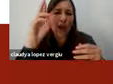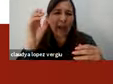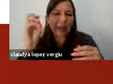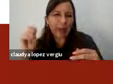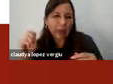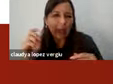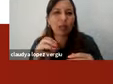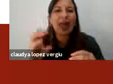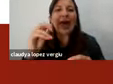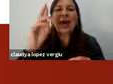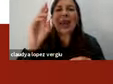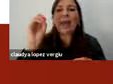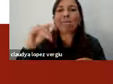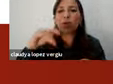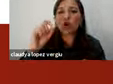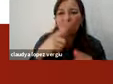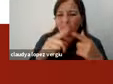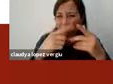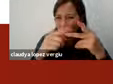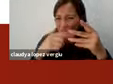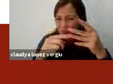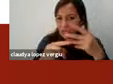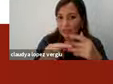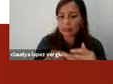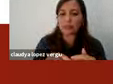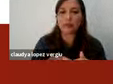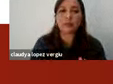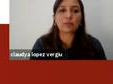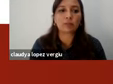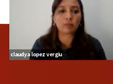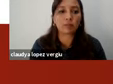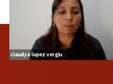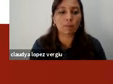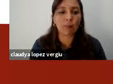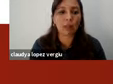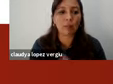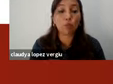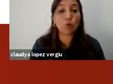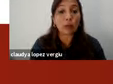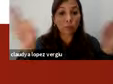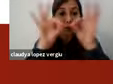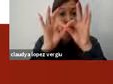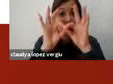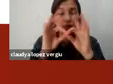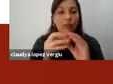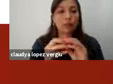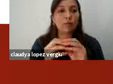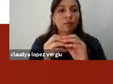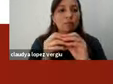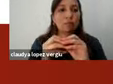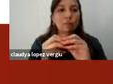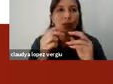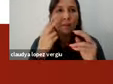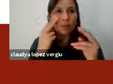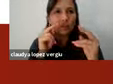etc. Entonces decidimos ampliar ese rango. Es importante también que puedan identificar